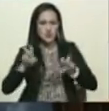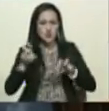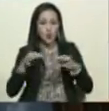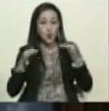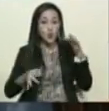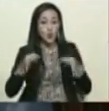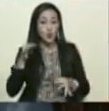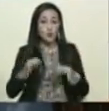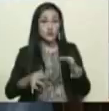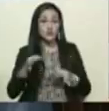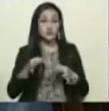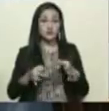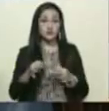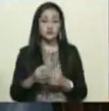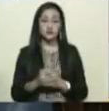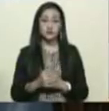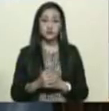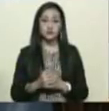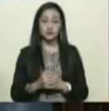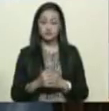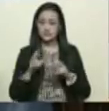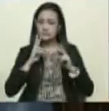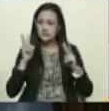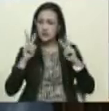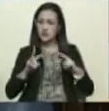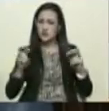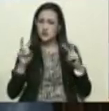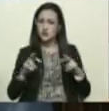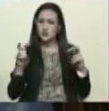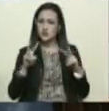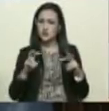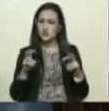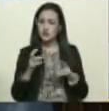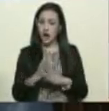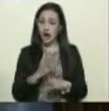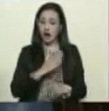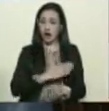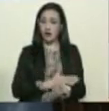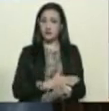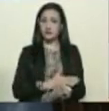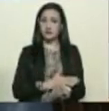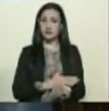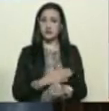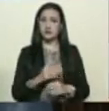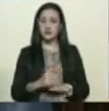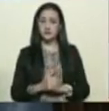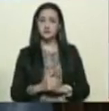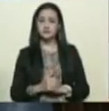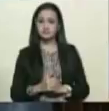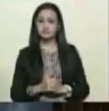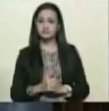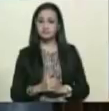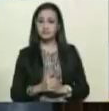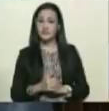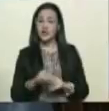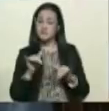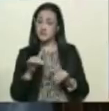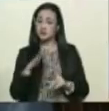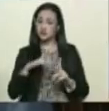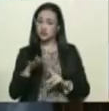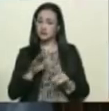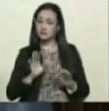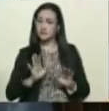efectivamente lo que estamos acá investigando en la etapa preliminar ocurrió como aquí lo estamos narrando bueno